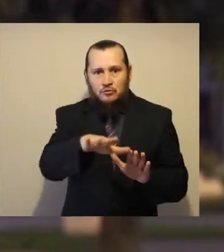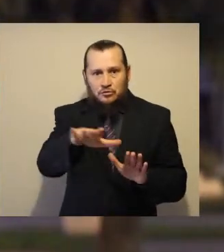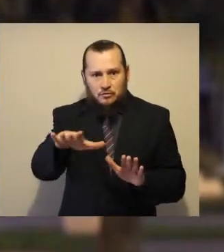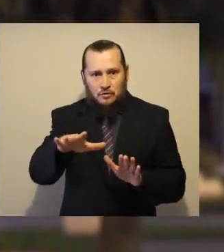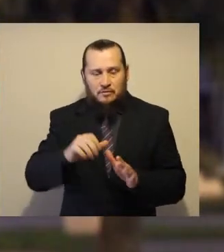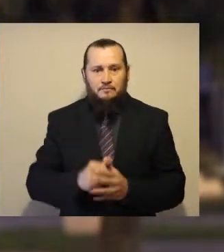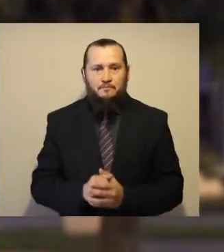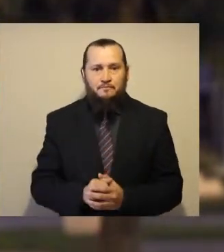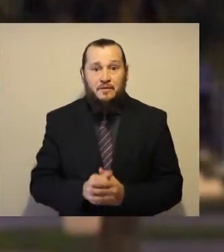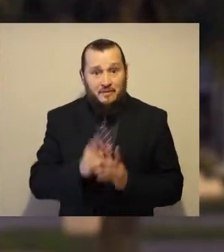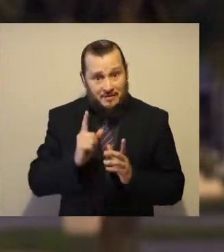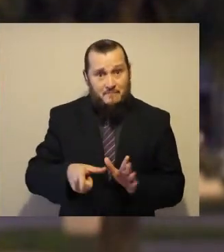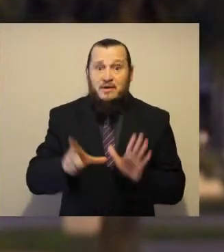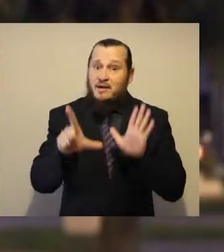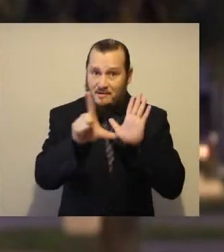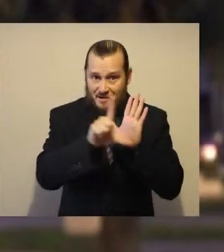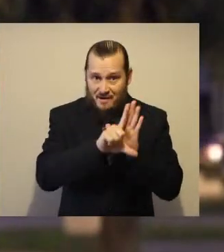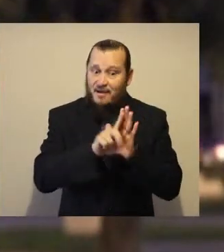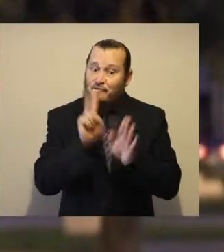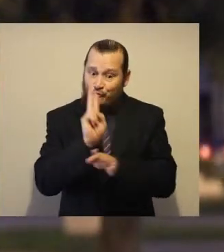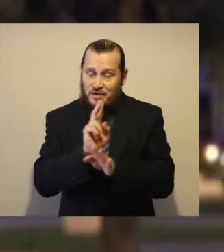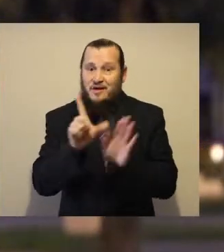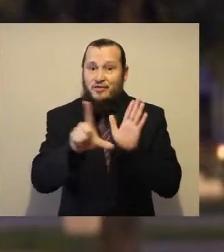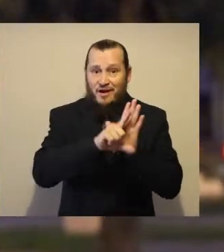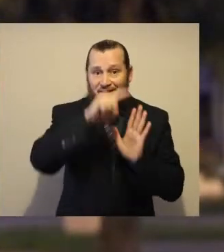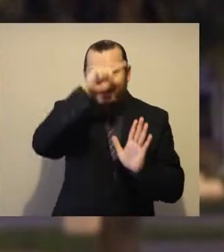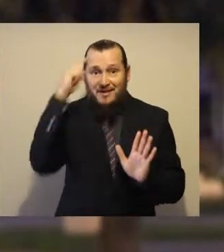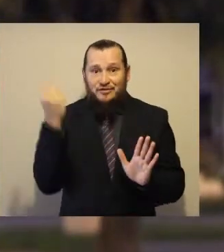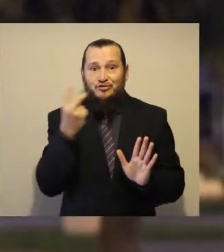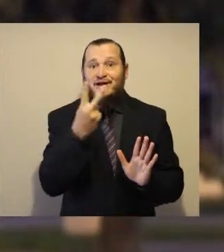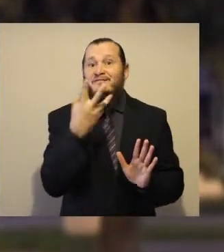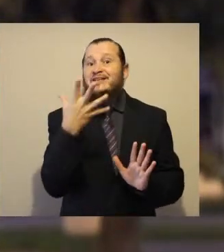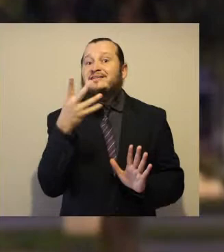reserva. Y también protegida por una ley nacional